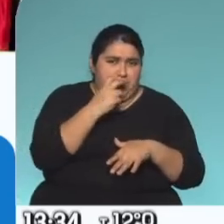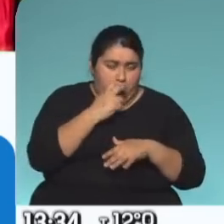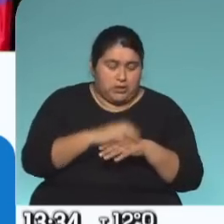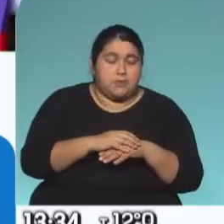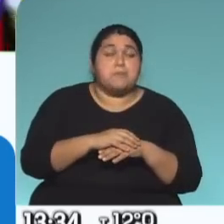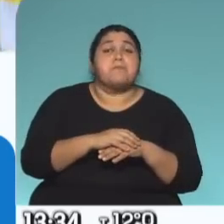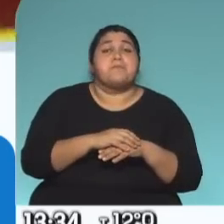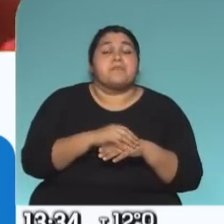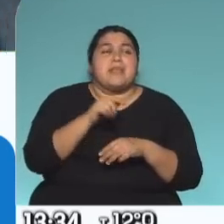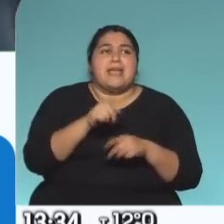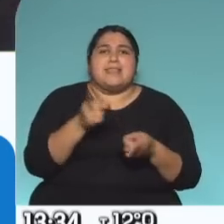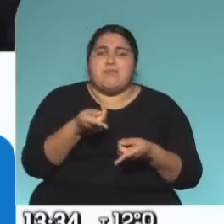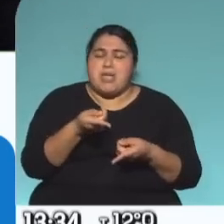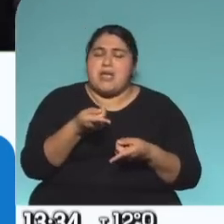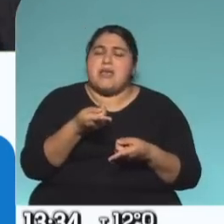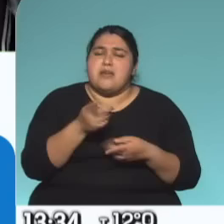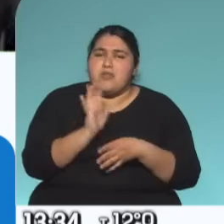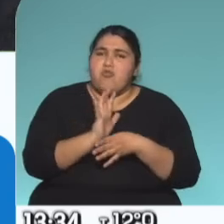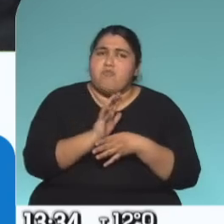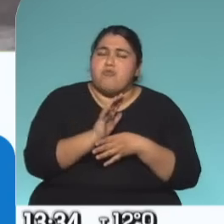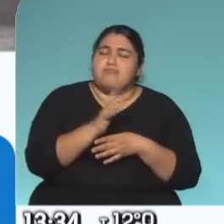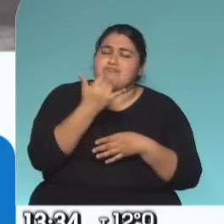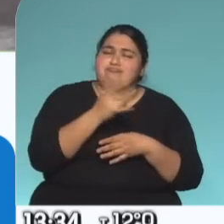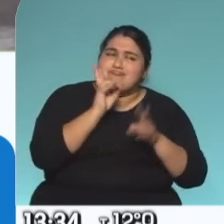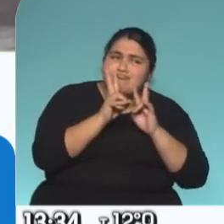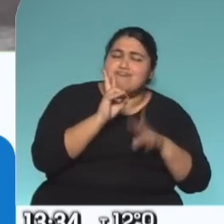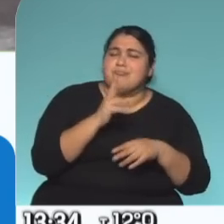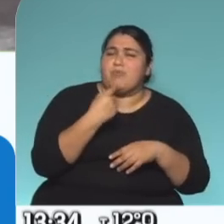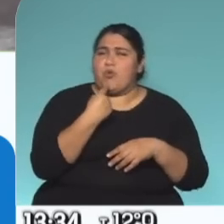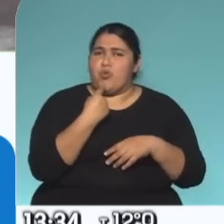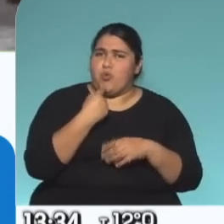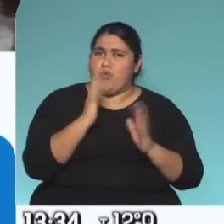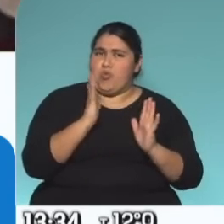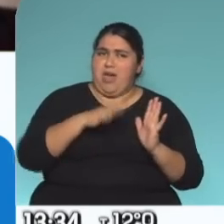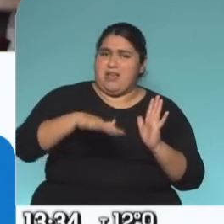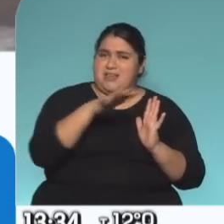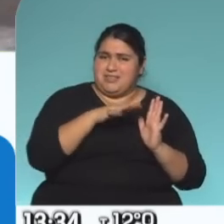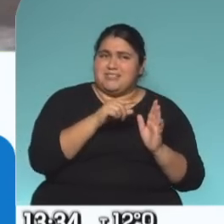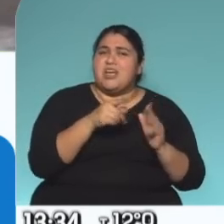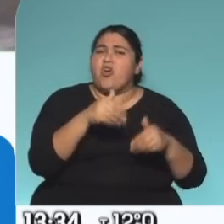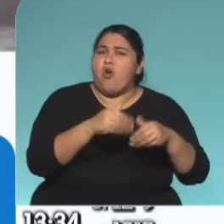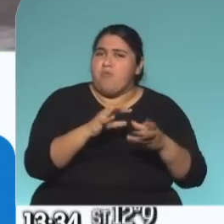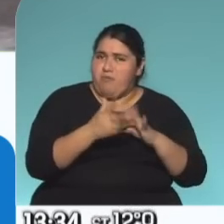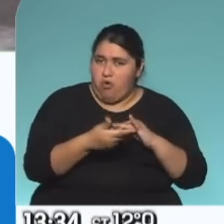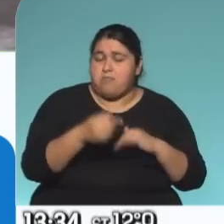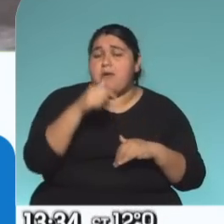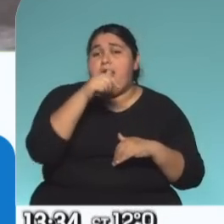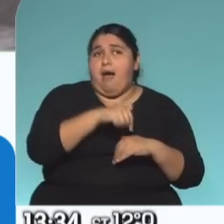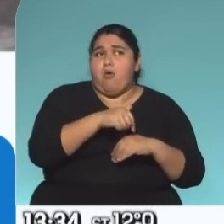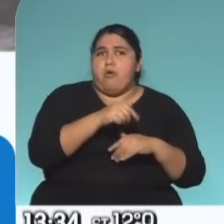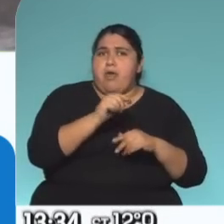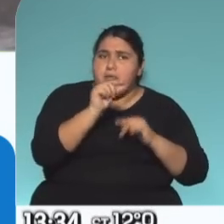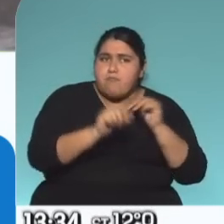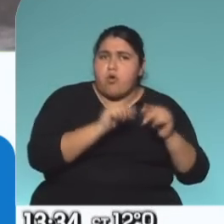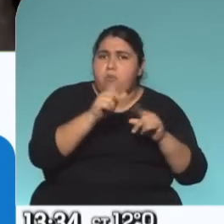vez una señal de interrogante en el proceso, y se está creando un discurso en los medios de